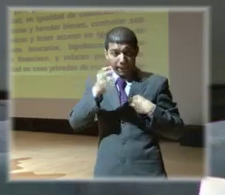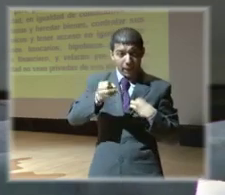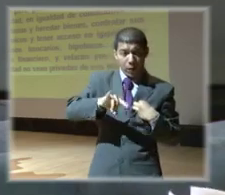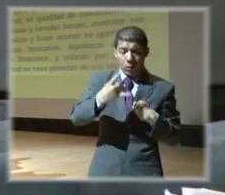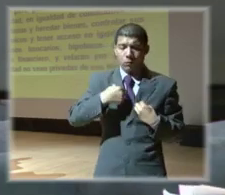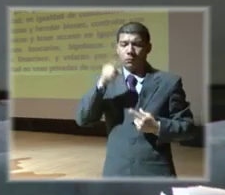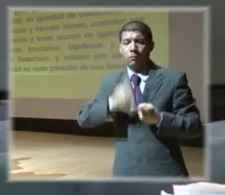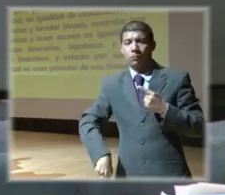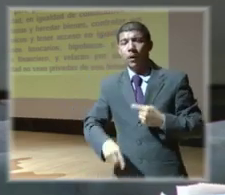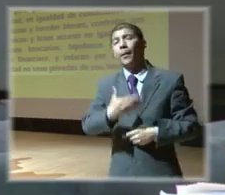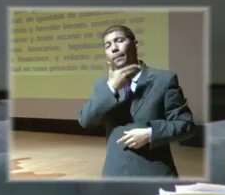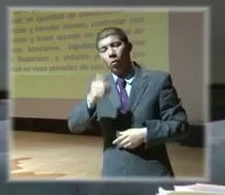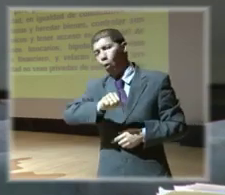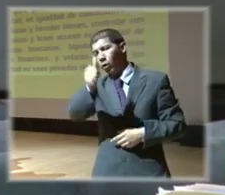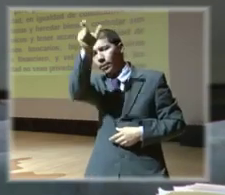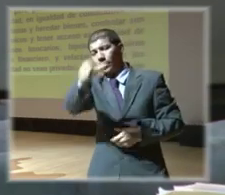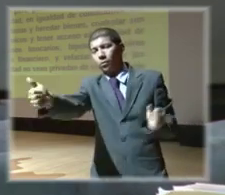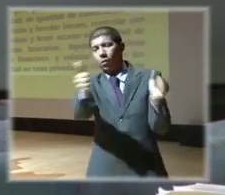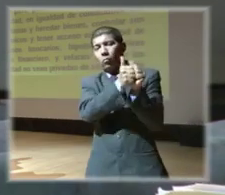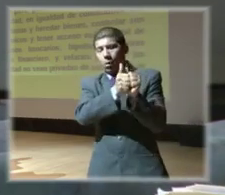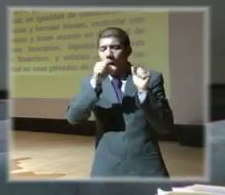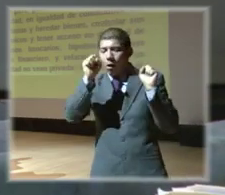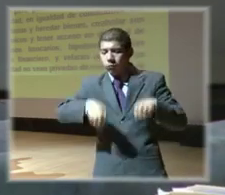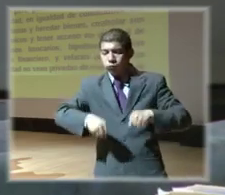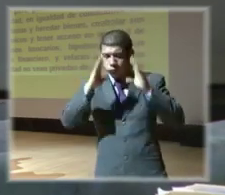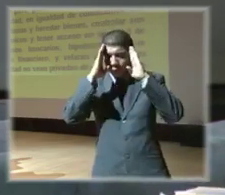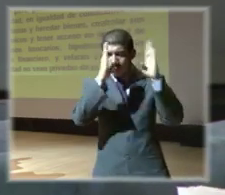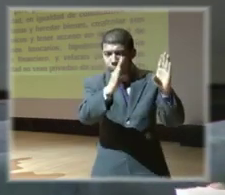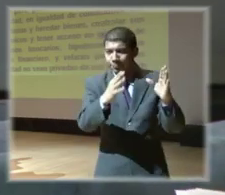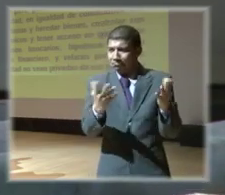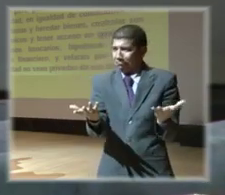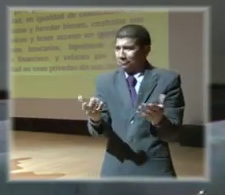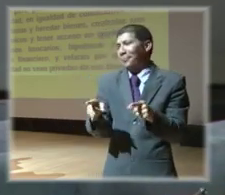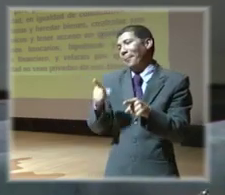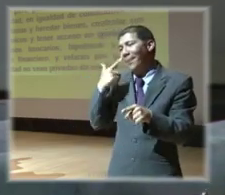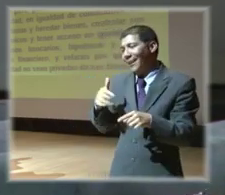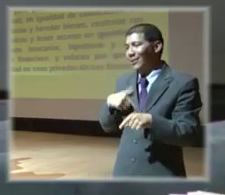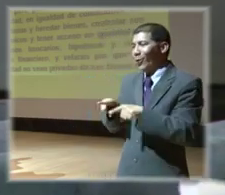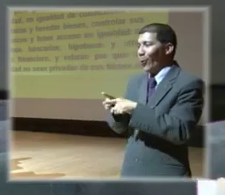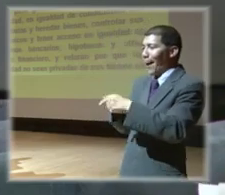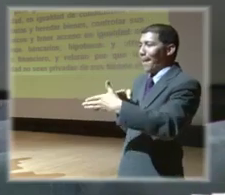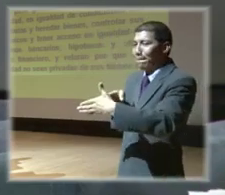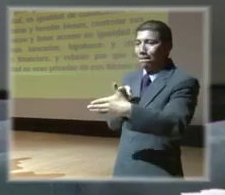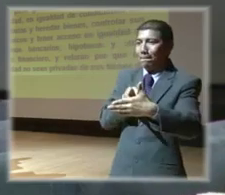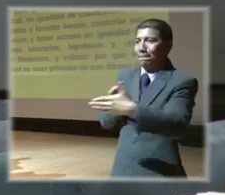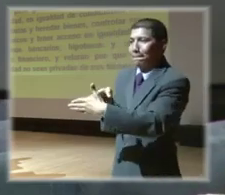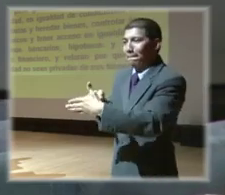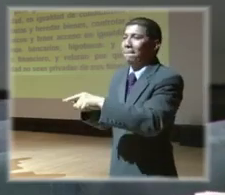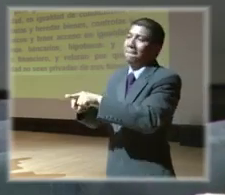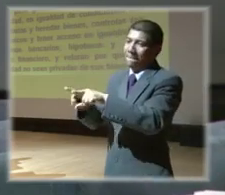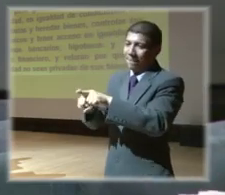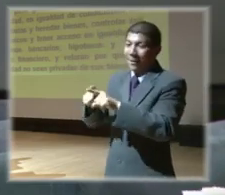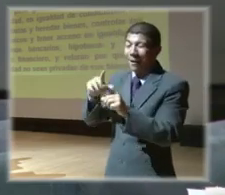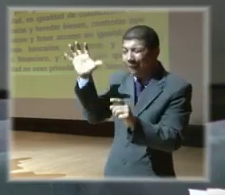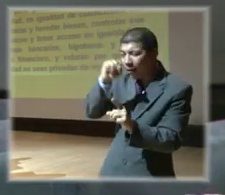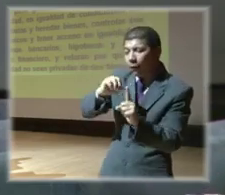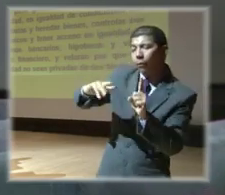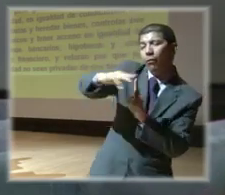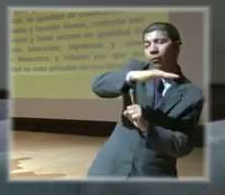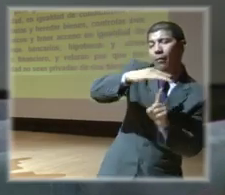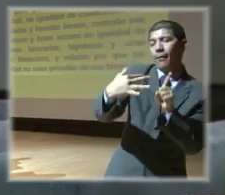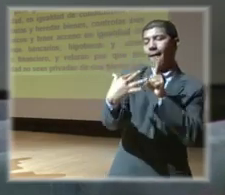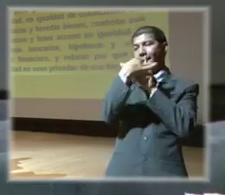creo que también dentro del marco teórico y dentro del marco cotidiano tenemos que contextualizarlo y ver, bueno, generalmente hay muchas situaciones